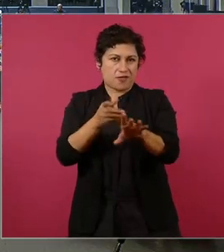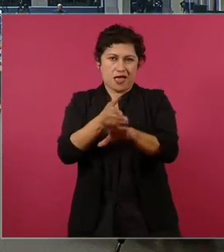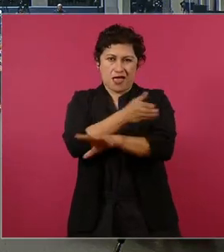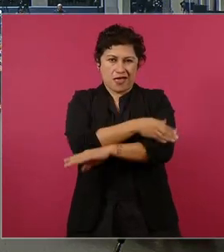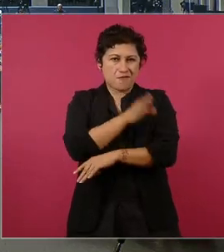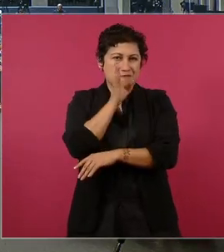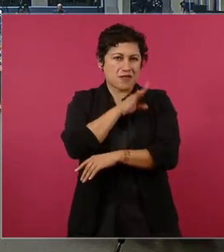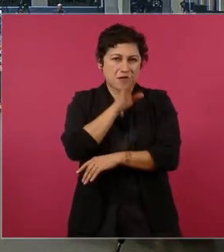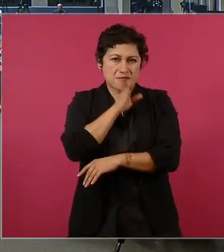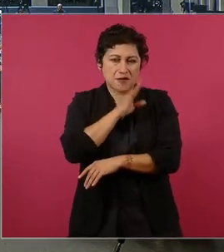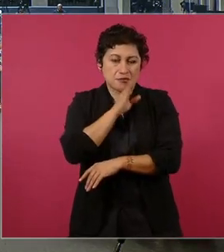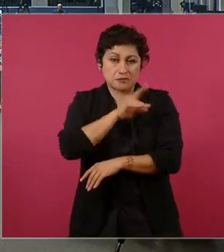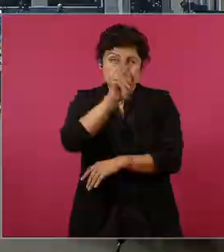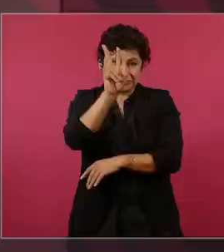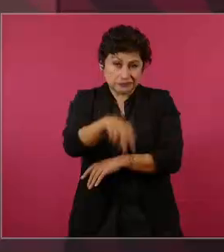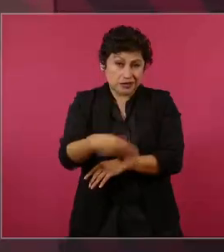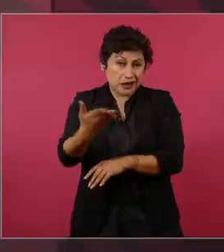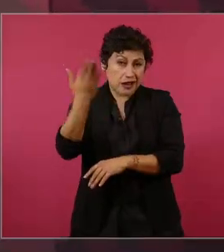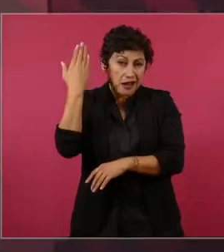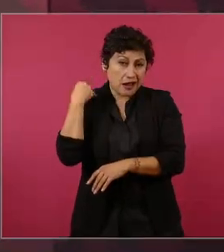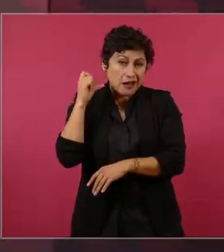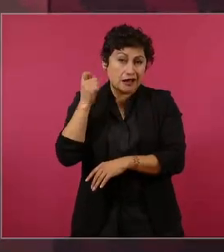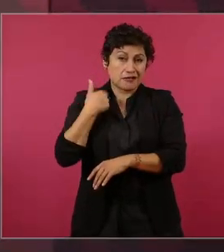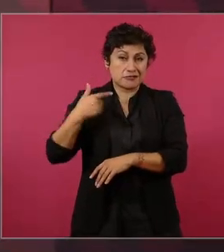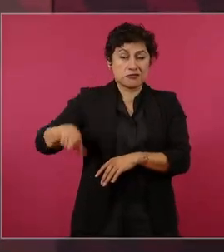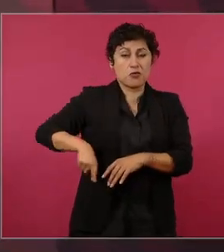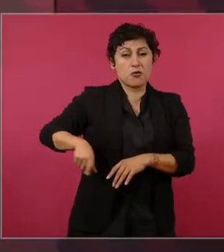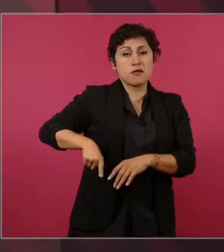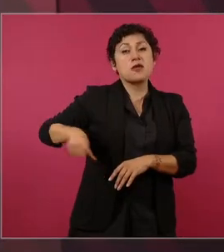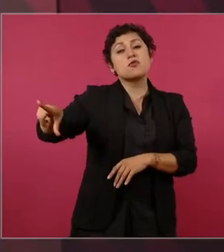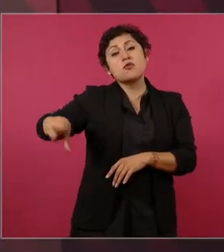El gobierno era un comité al servicio de una minoría.